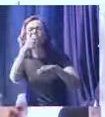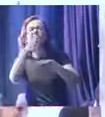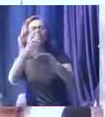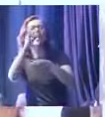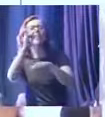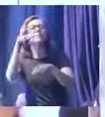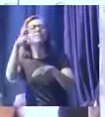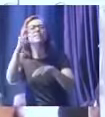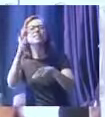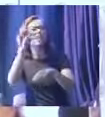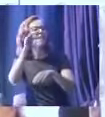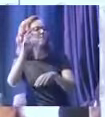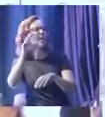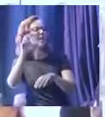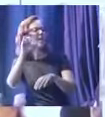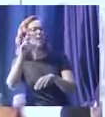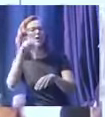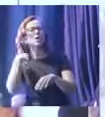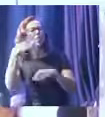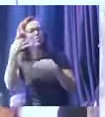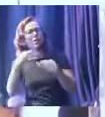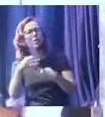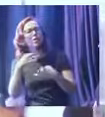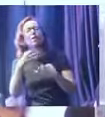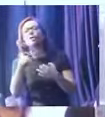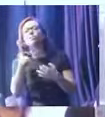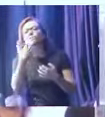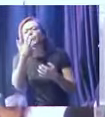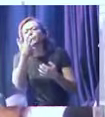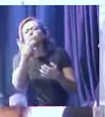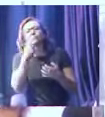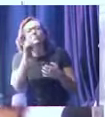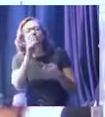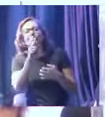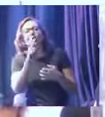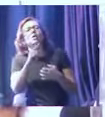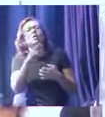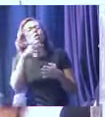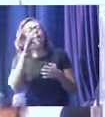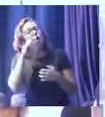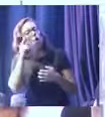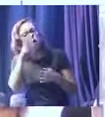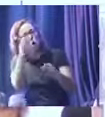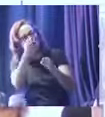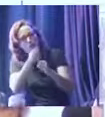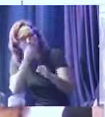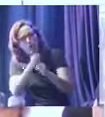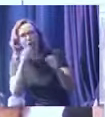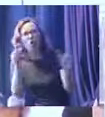es una persona que yo admiro con locura, con lo que hacen las llamadas.